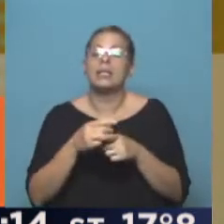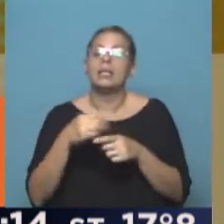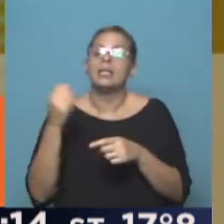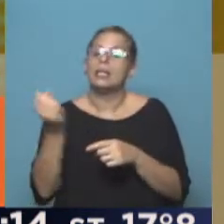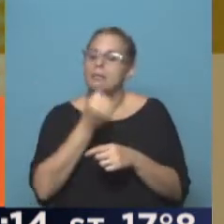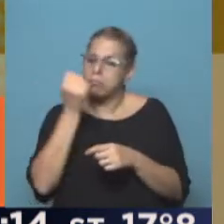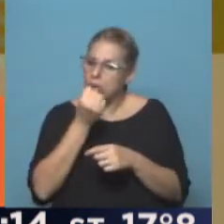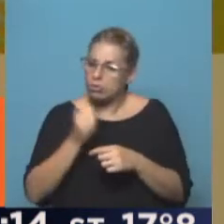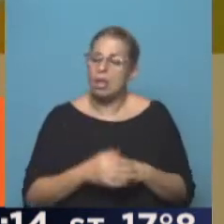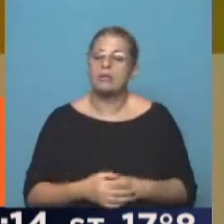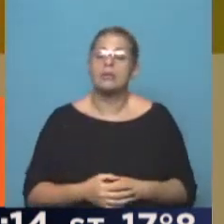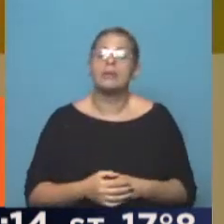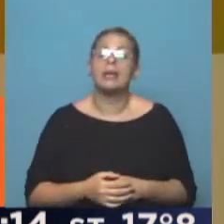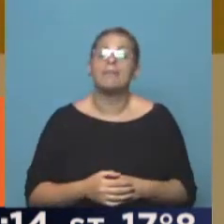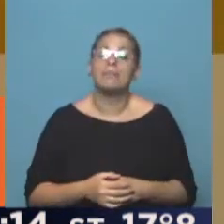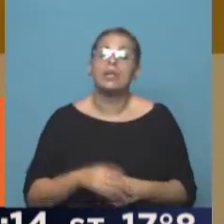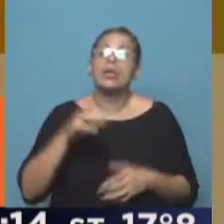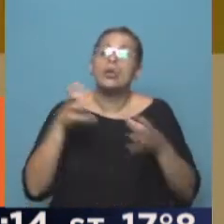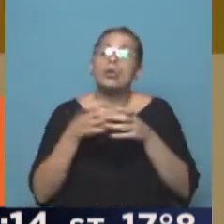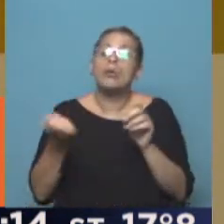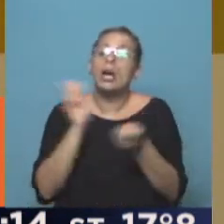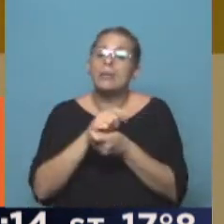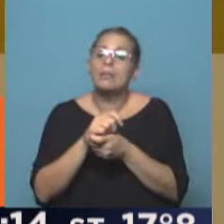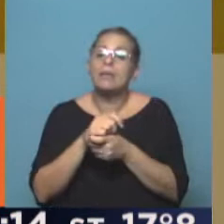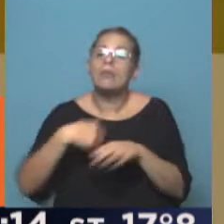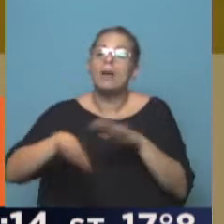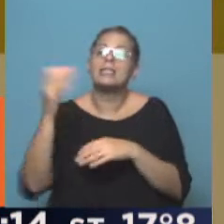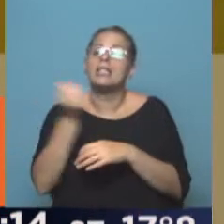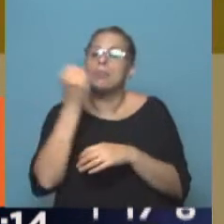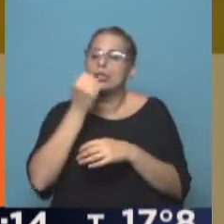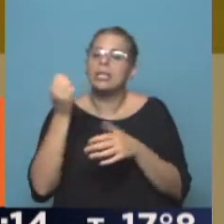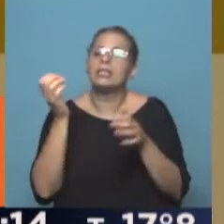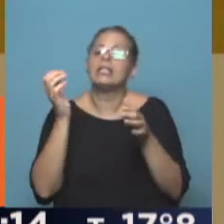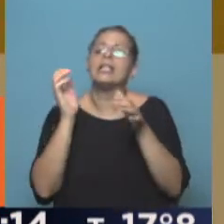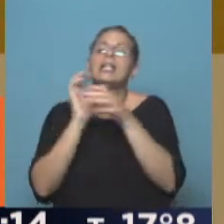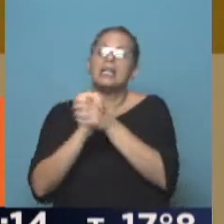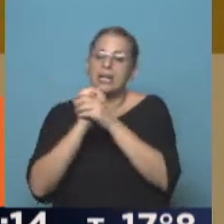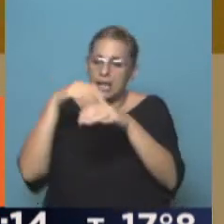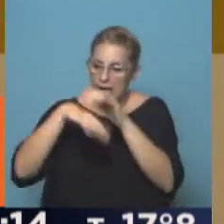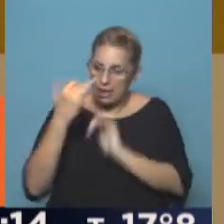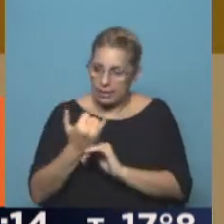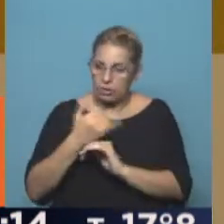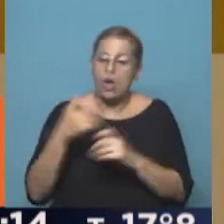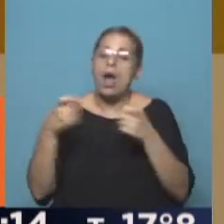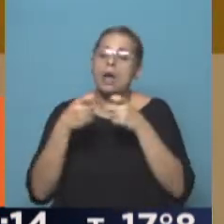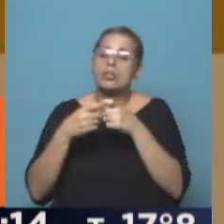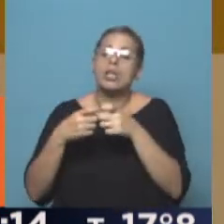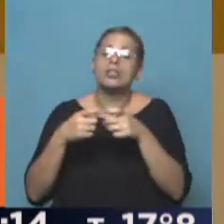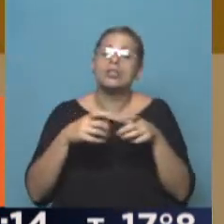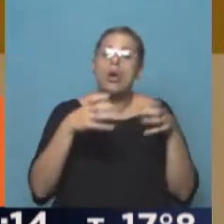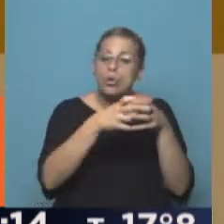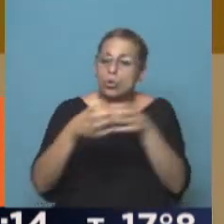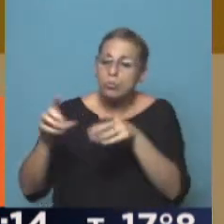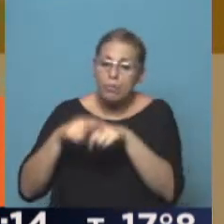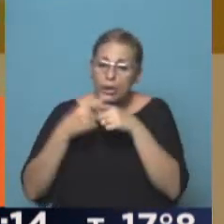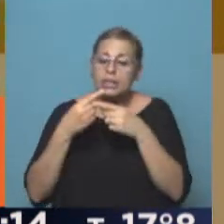clarísimo que el eje articulador de cambiemos es el radicalismo y me parece que la lógica de toda su acción de partidos es que para desarrollar